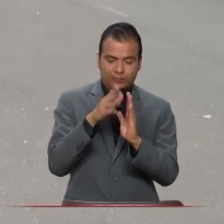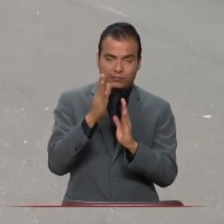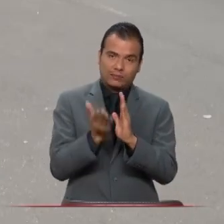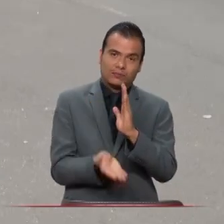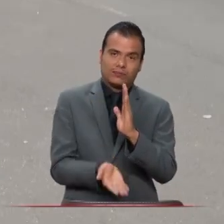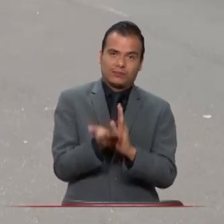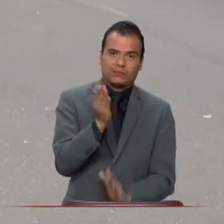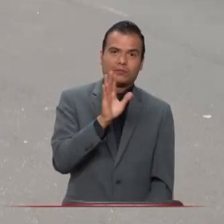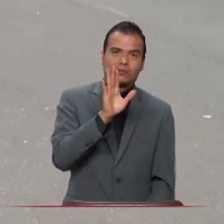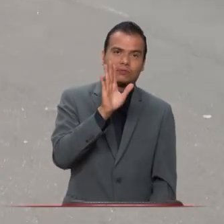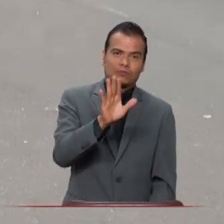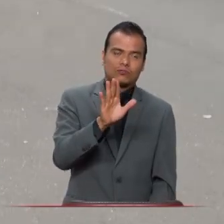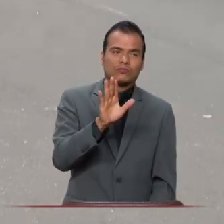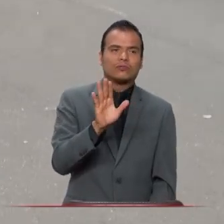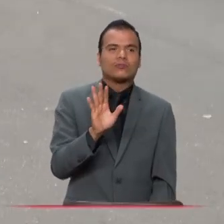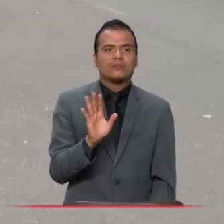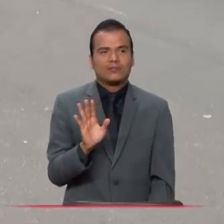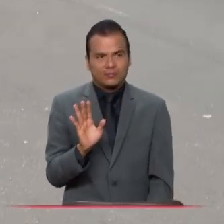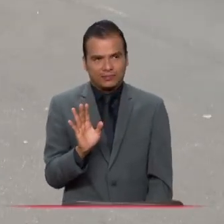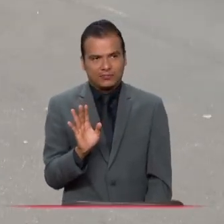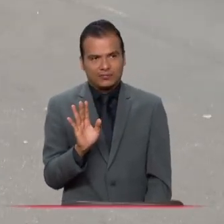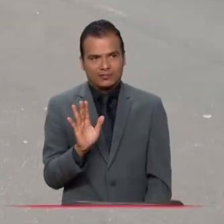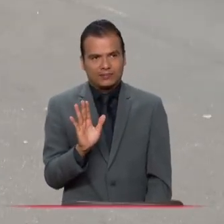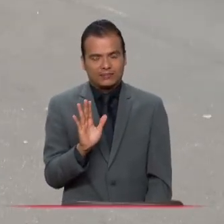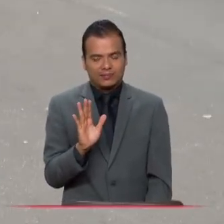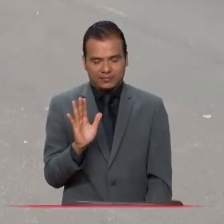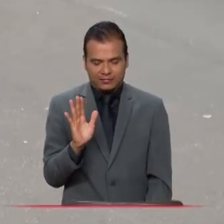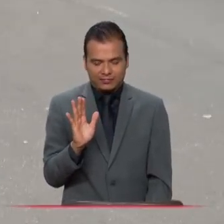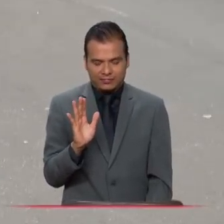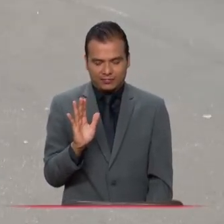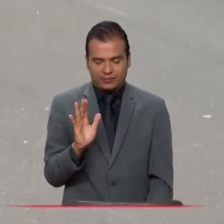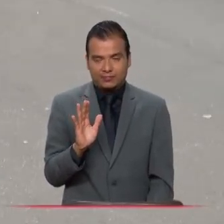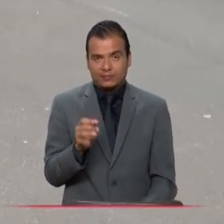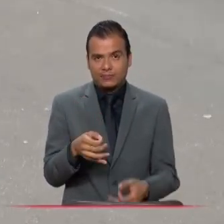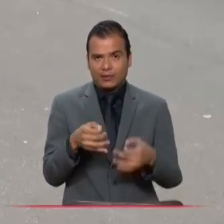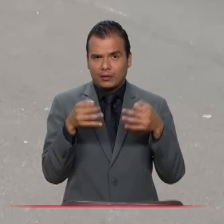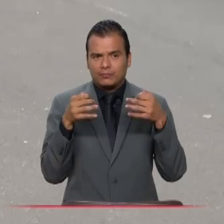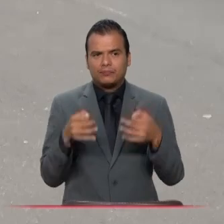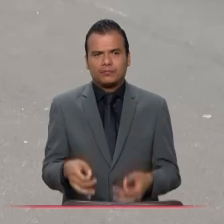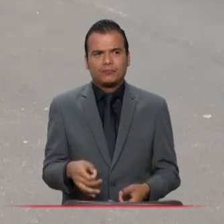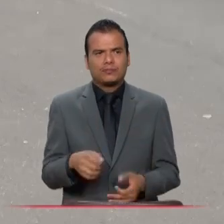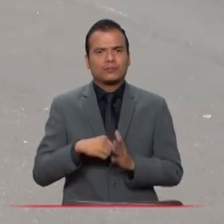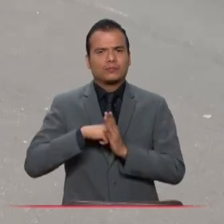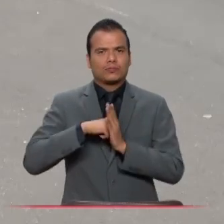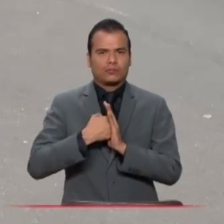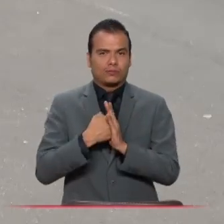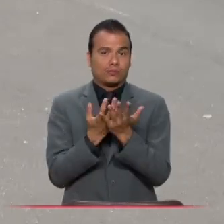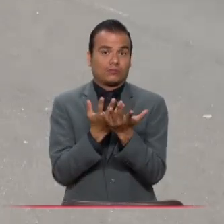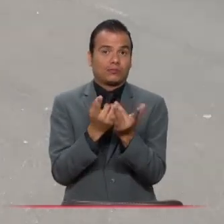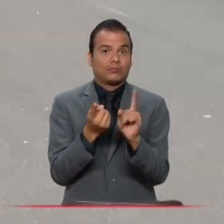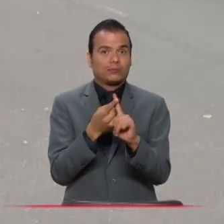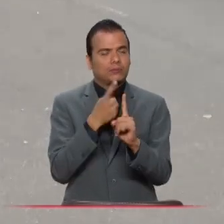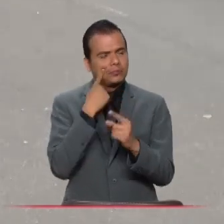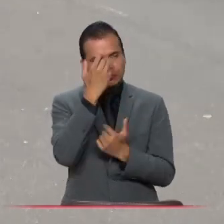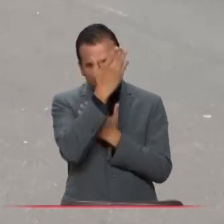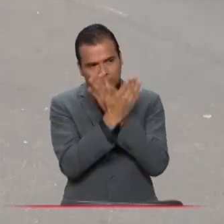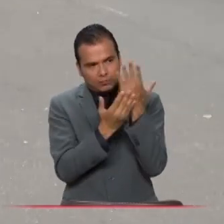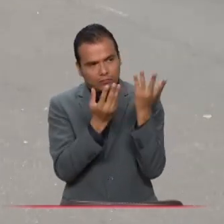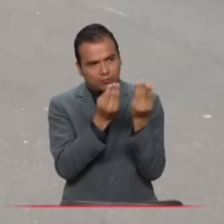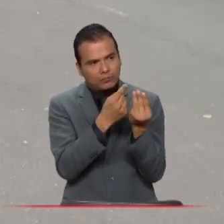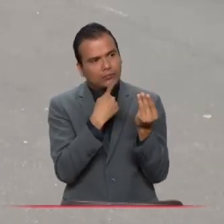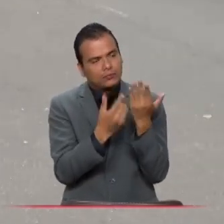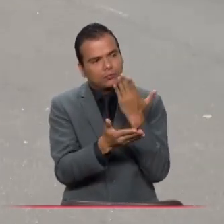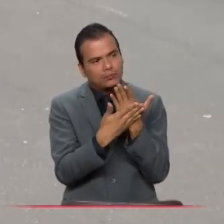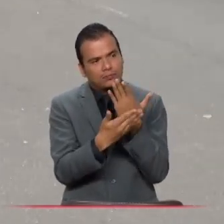sería el incremento total en el precio del ACPM, serán congelados hasta que se revisen las peticiones